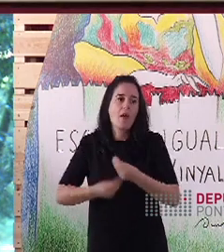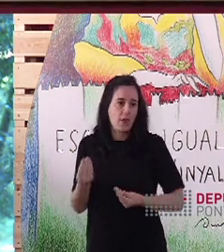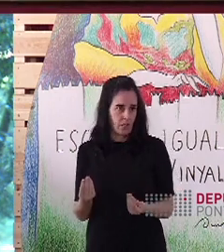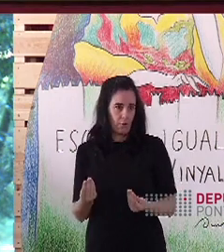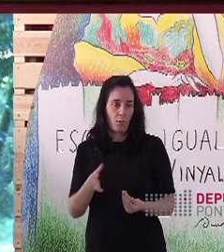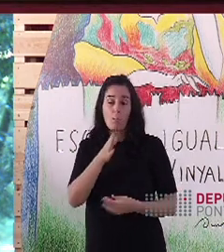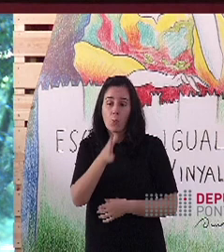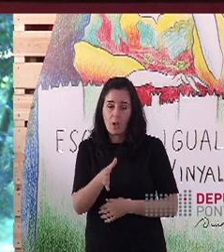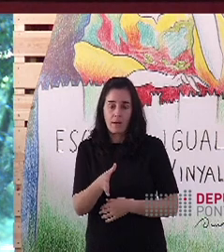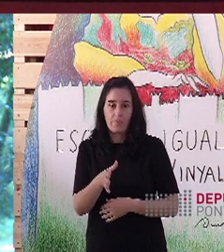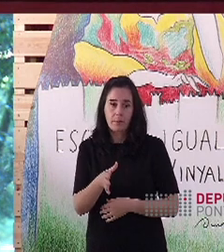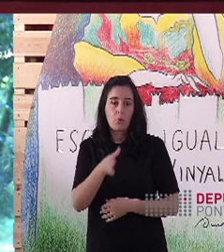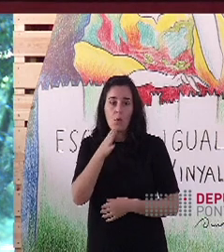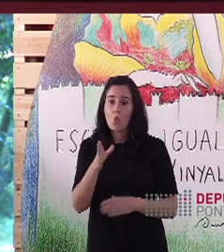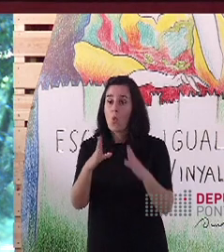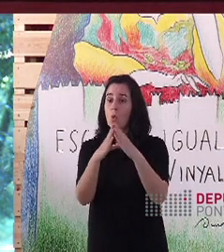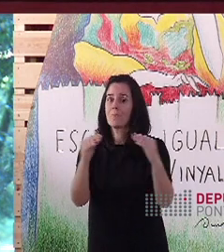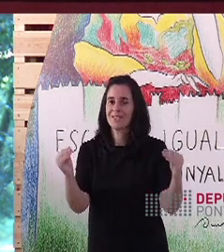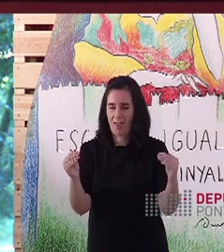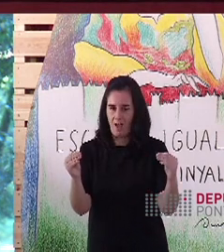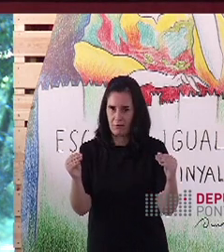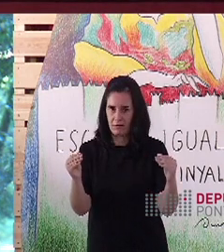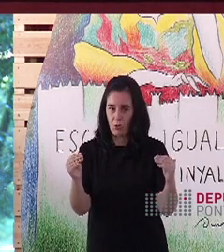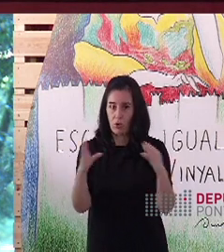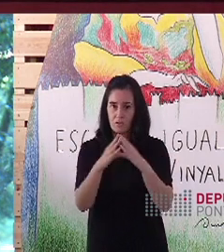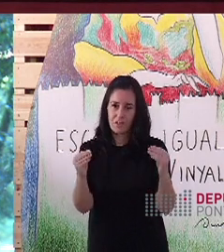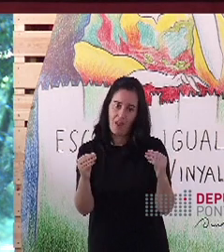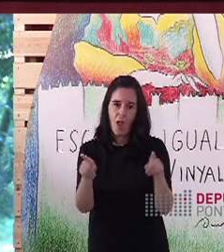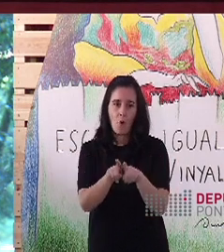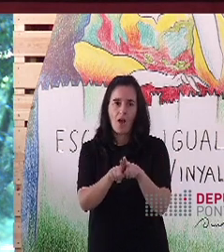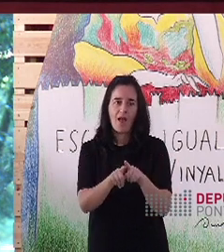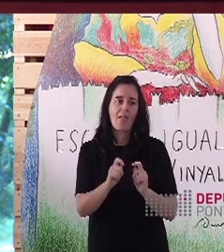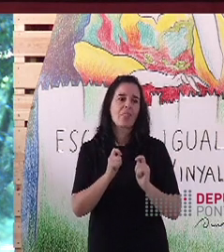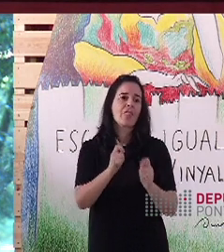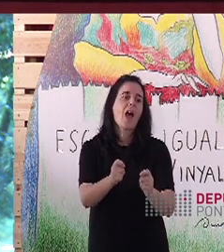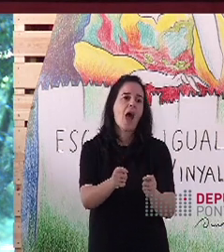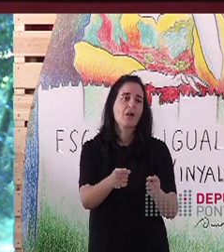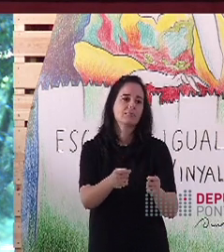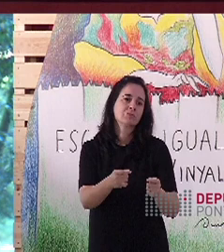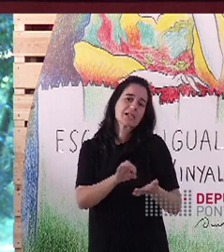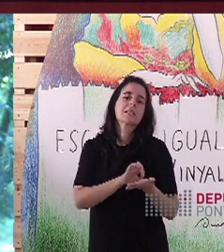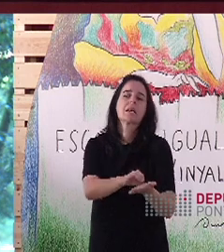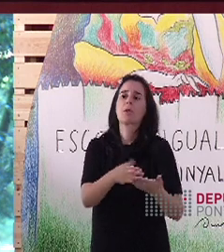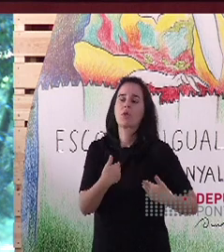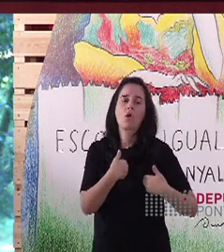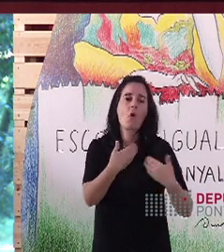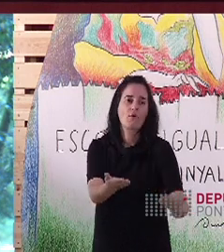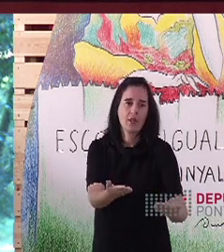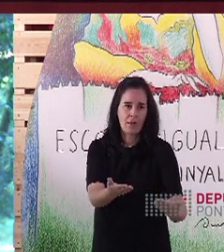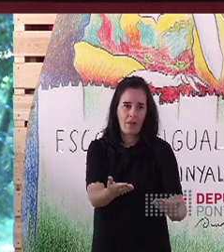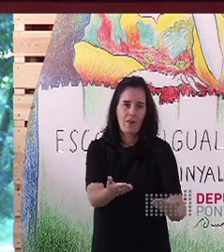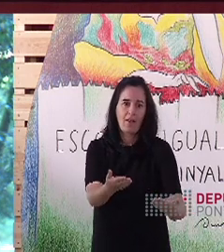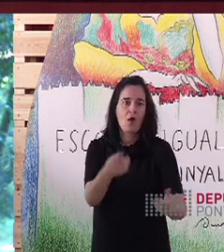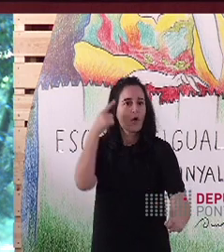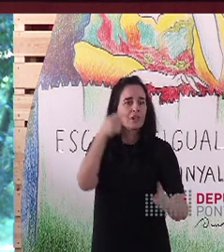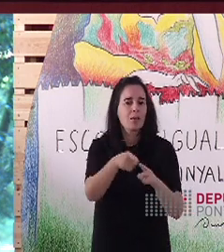poner su plataforma al servicio de que se haga una apología de